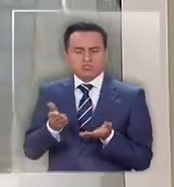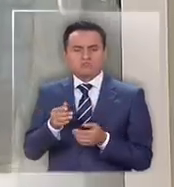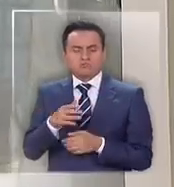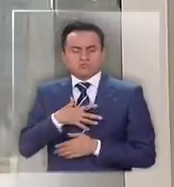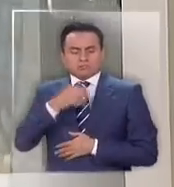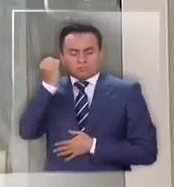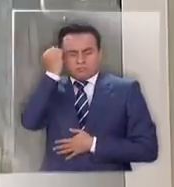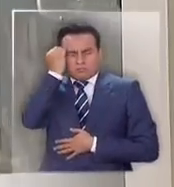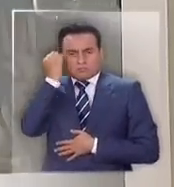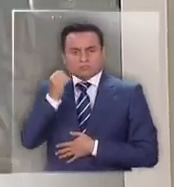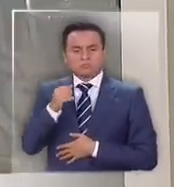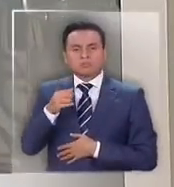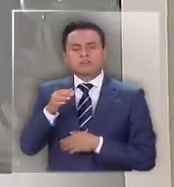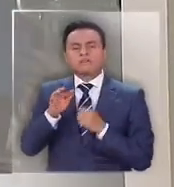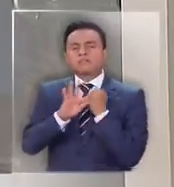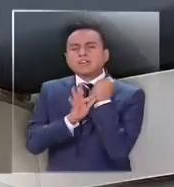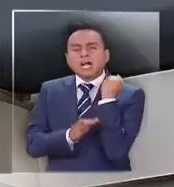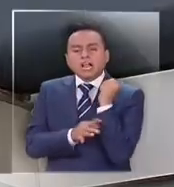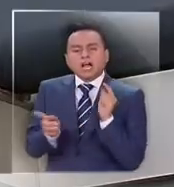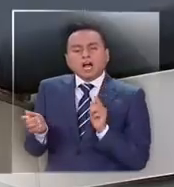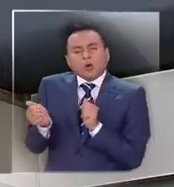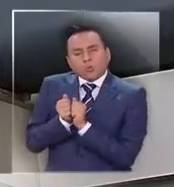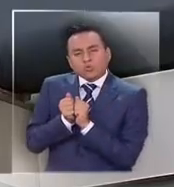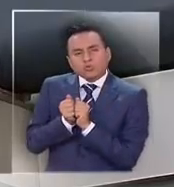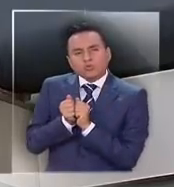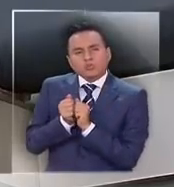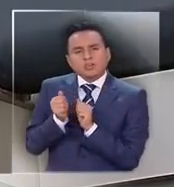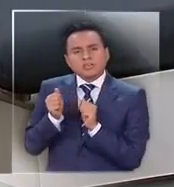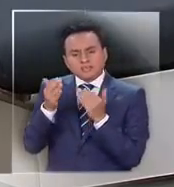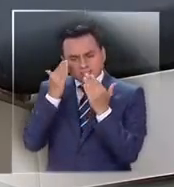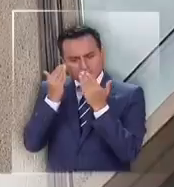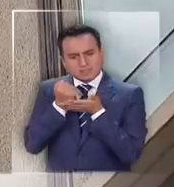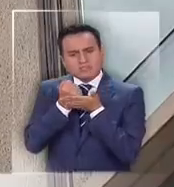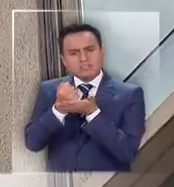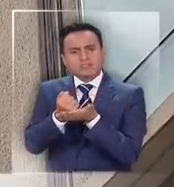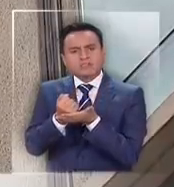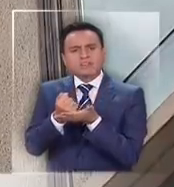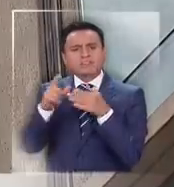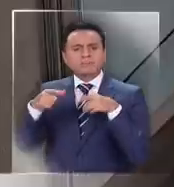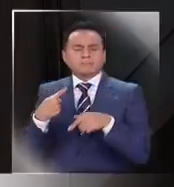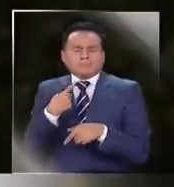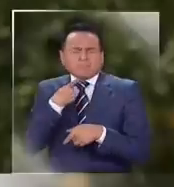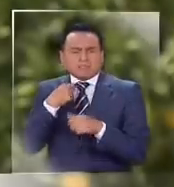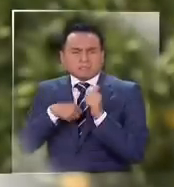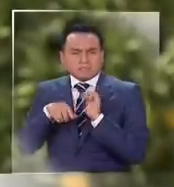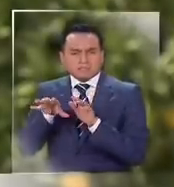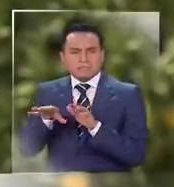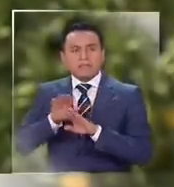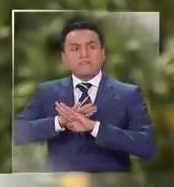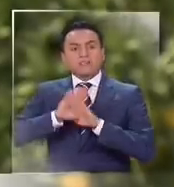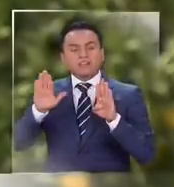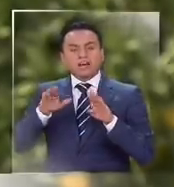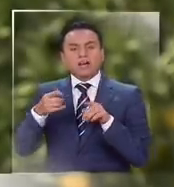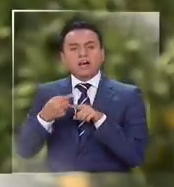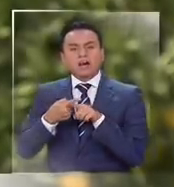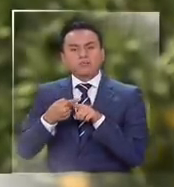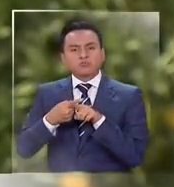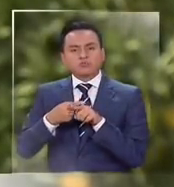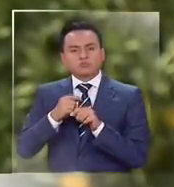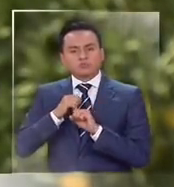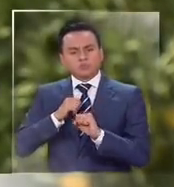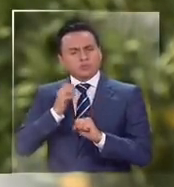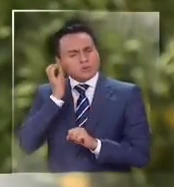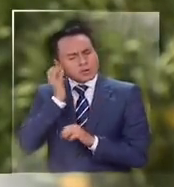Fue entrevistada por el fiscal adjunto del caso y asistida por una psicóloga de la unidad de atención a víctimas. Basta ya de abusos contra la